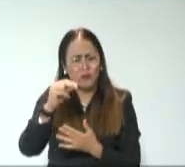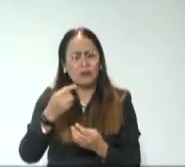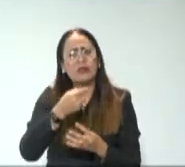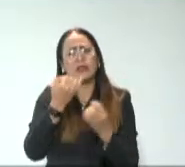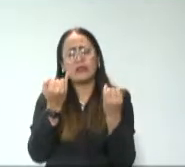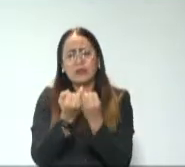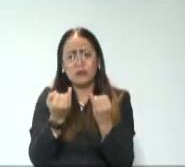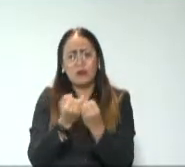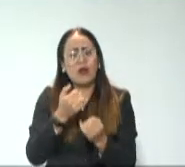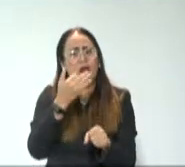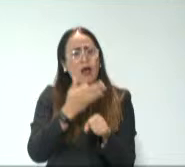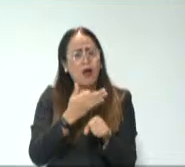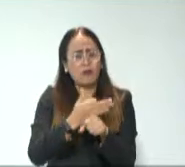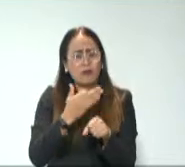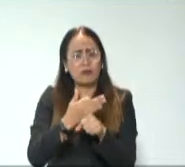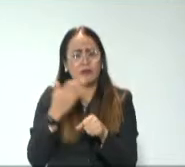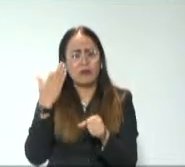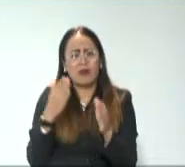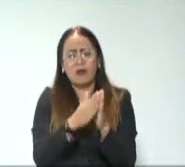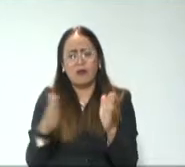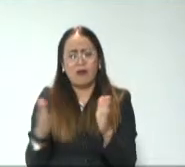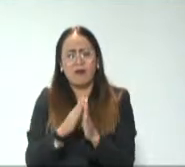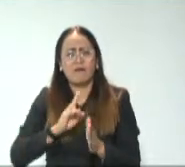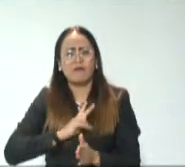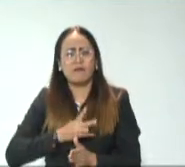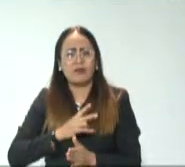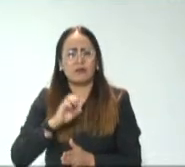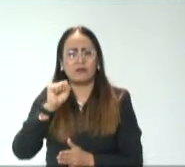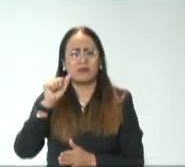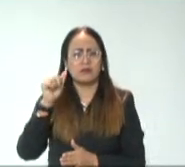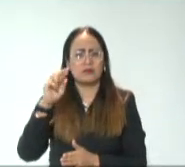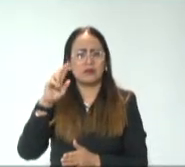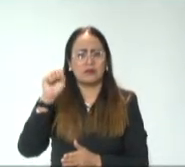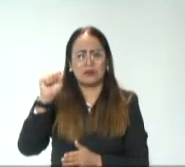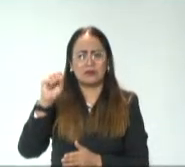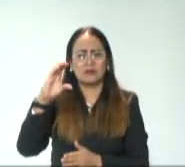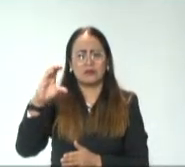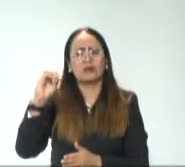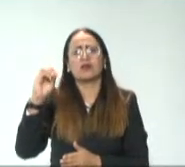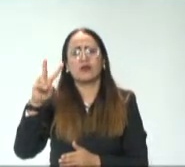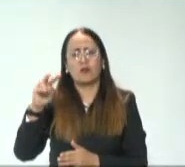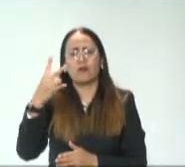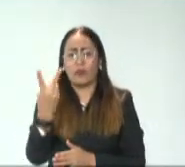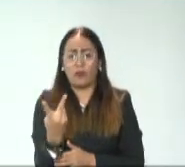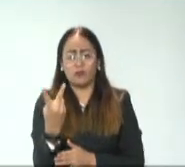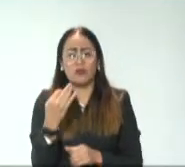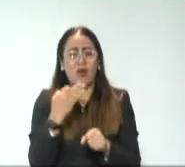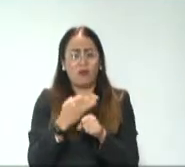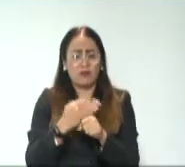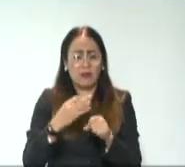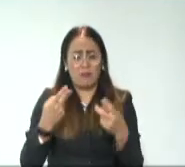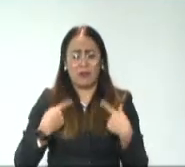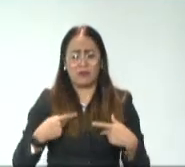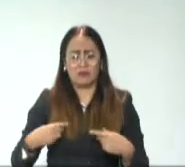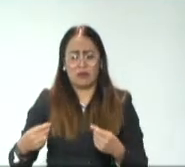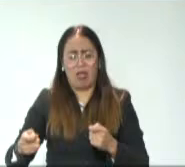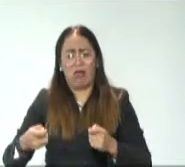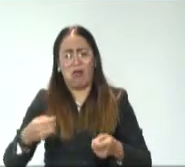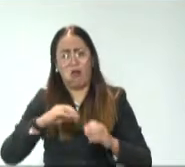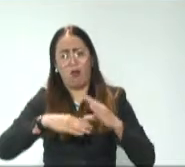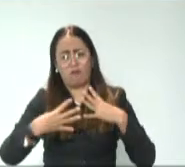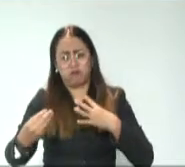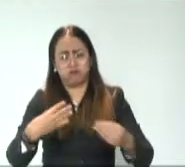significa para todos este nuevo virus el sarscov 2 que ha colonizado la humanidad en tiempo récord hay otros virus que